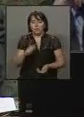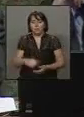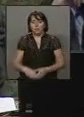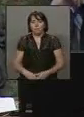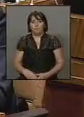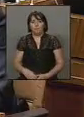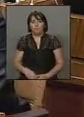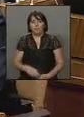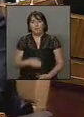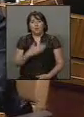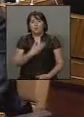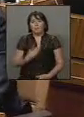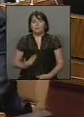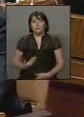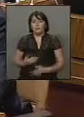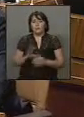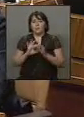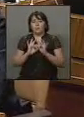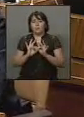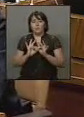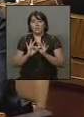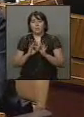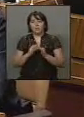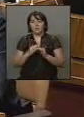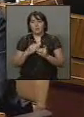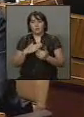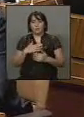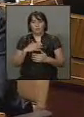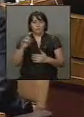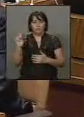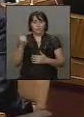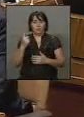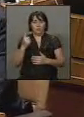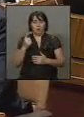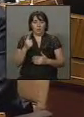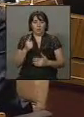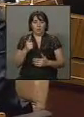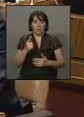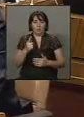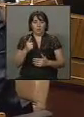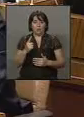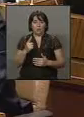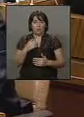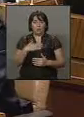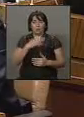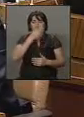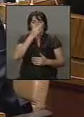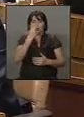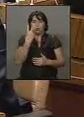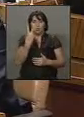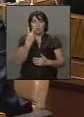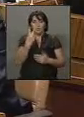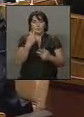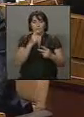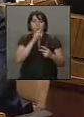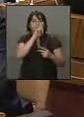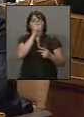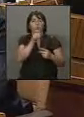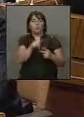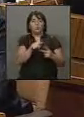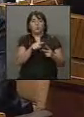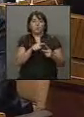Presidente, gracias. Me quiero en primer lugar referir a dos consultas que se hicieron solo para la precisión.